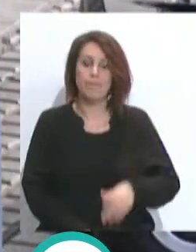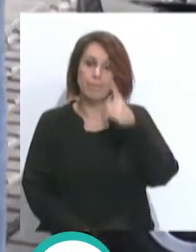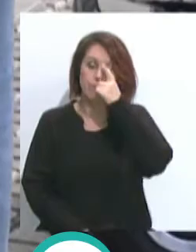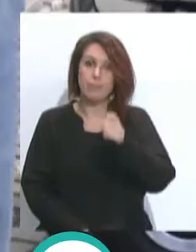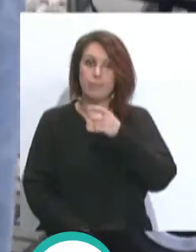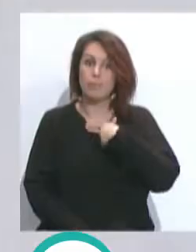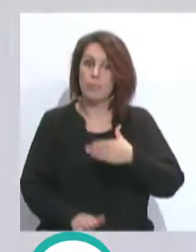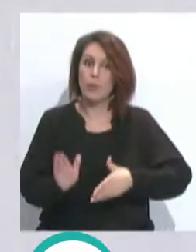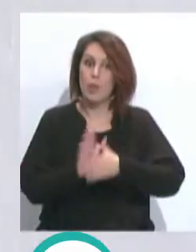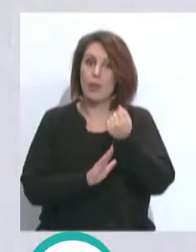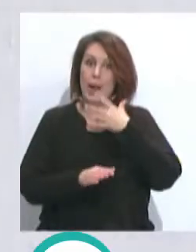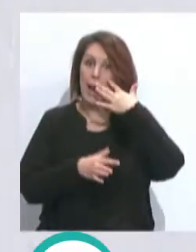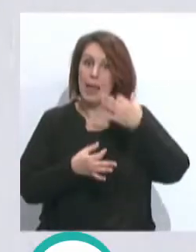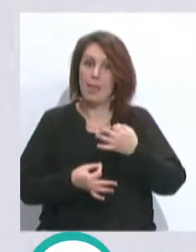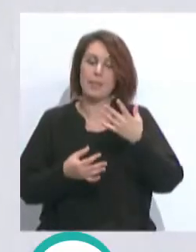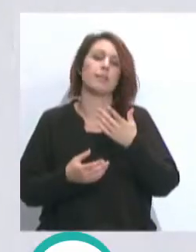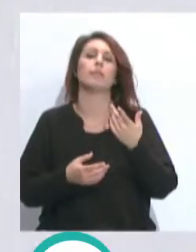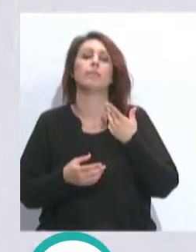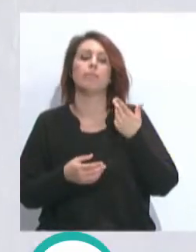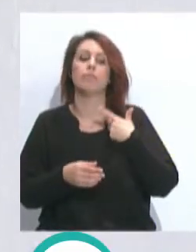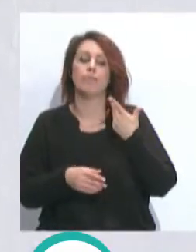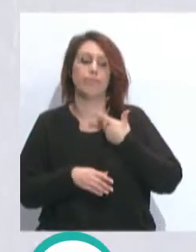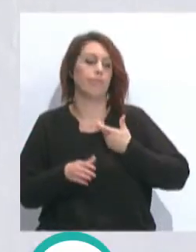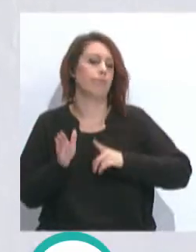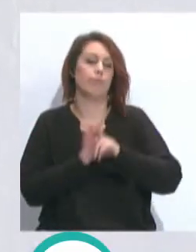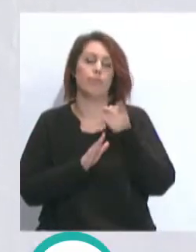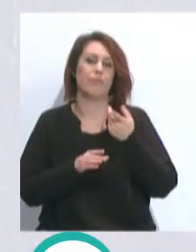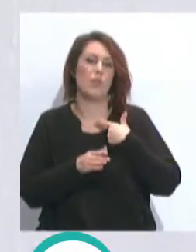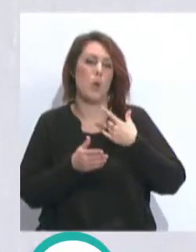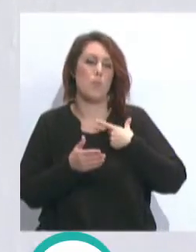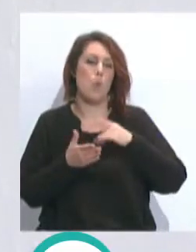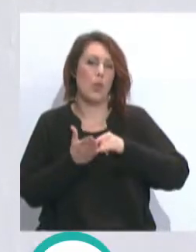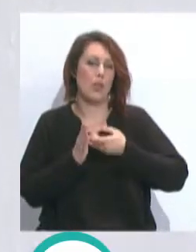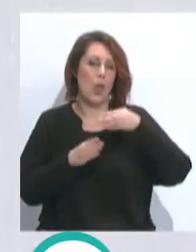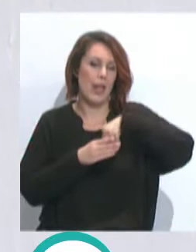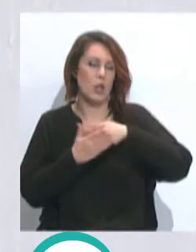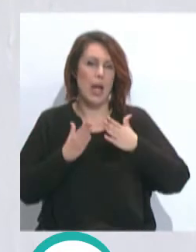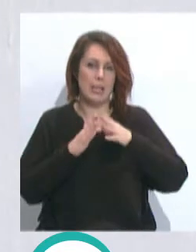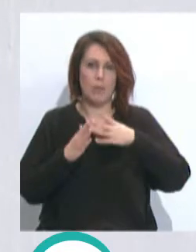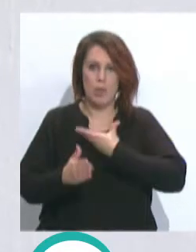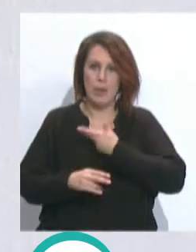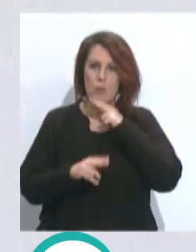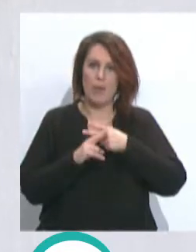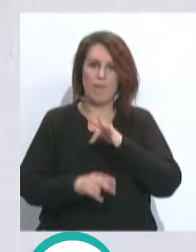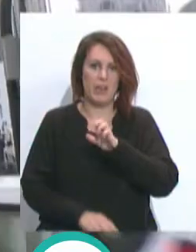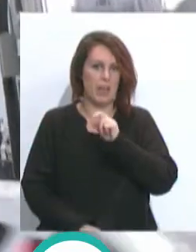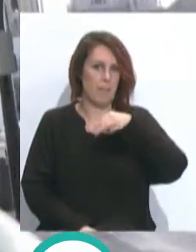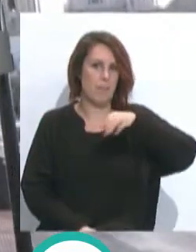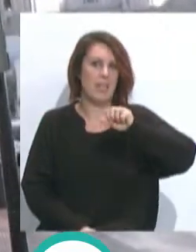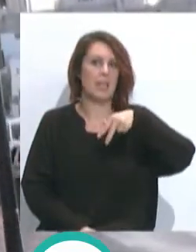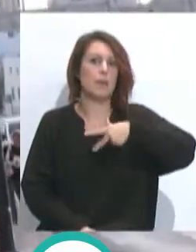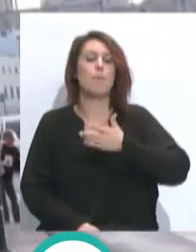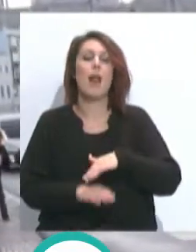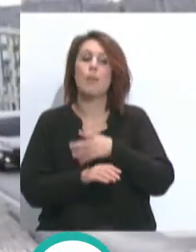Recordar que la Fundación Realidades ha estado desarrollando un proyecto en el Hogar Municipal Fermín Salvochea, dirigido